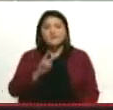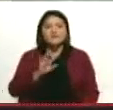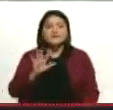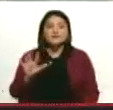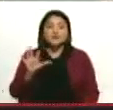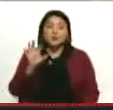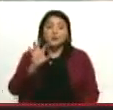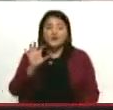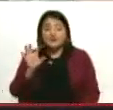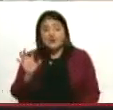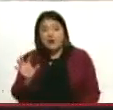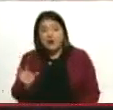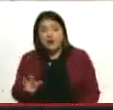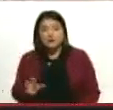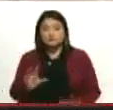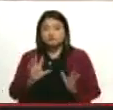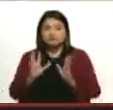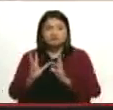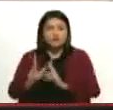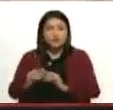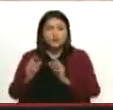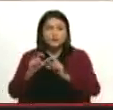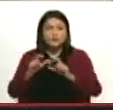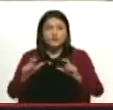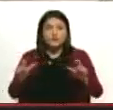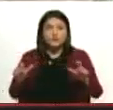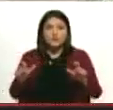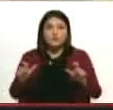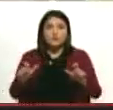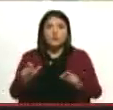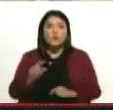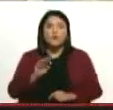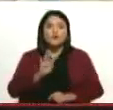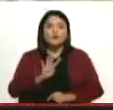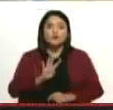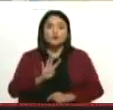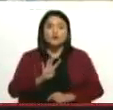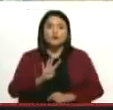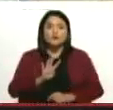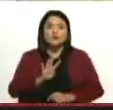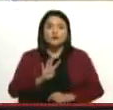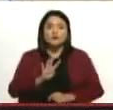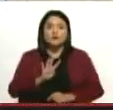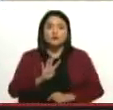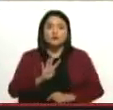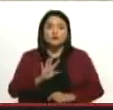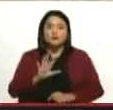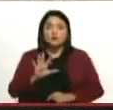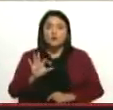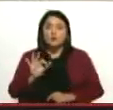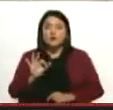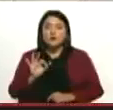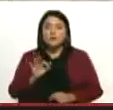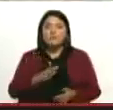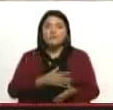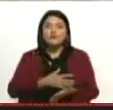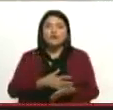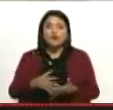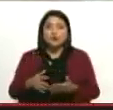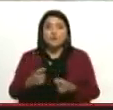con una población de 400 50 millones